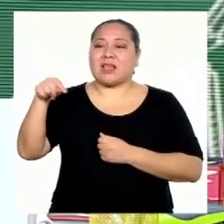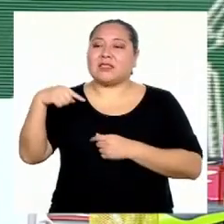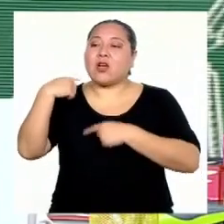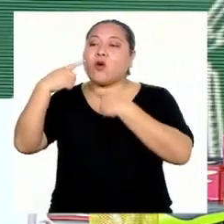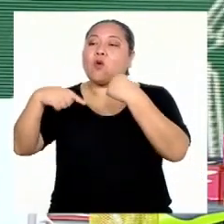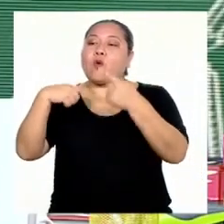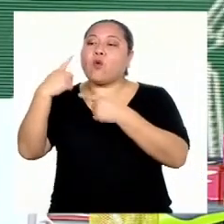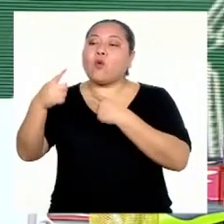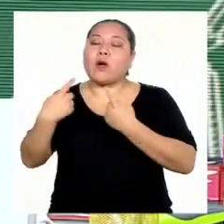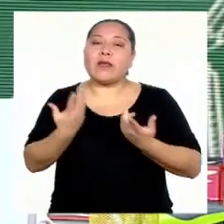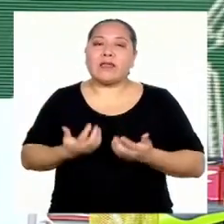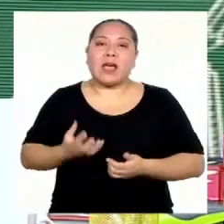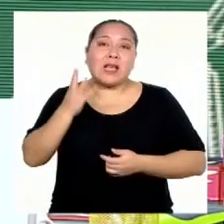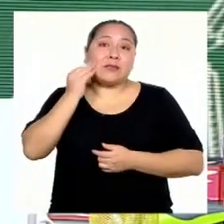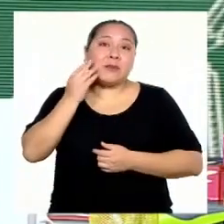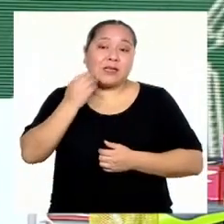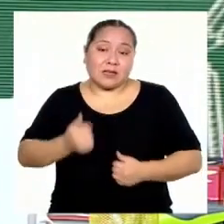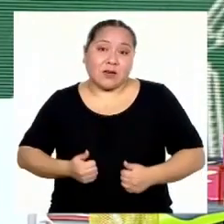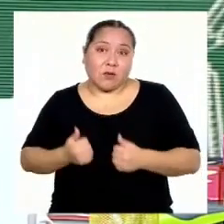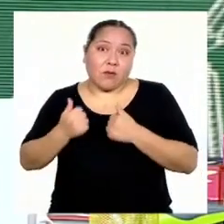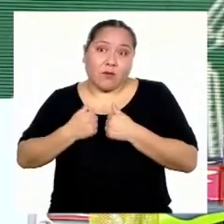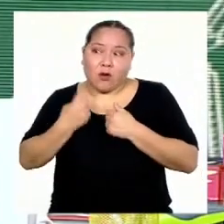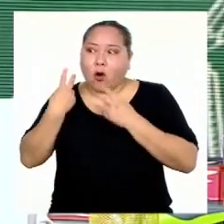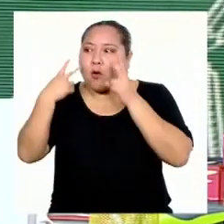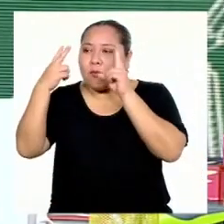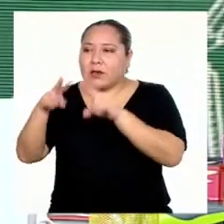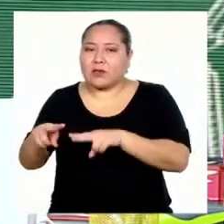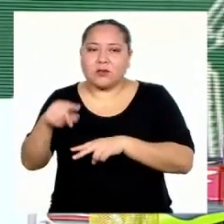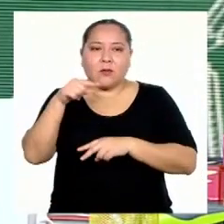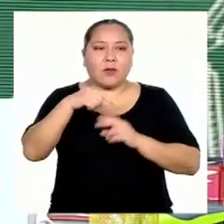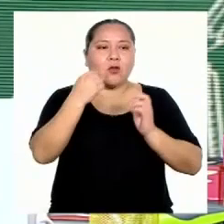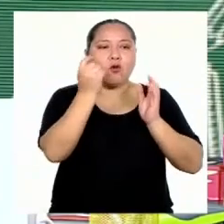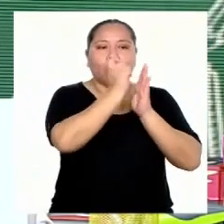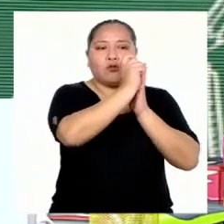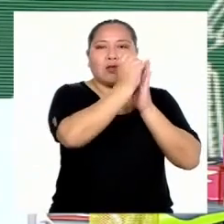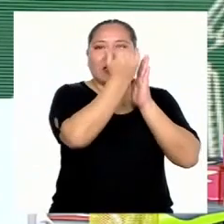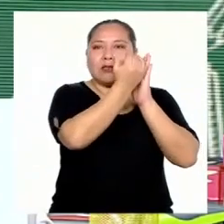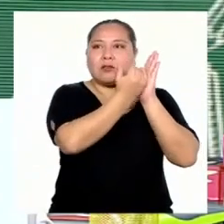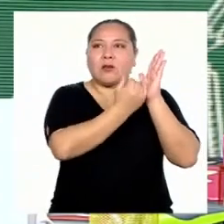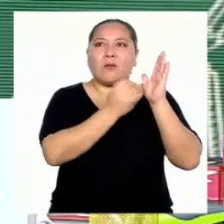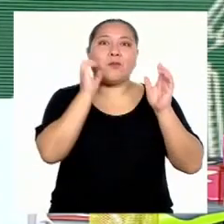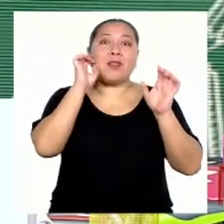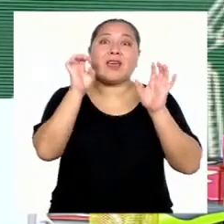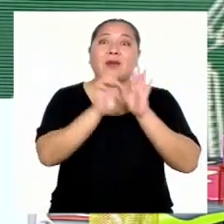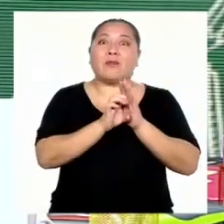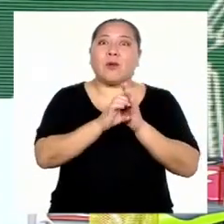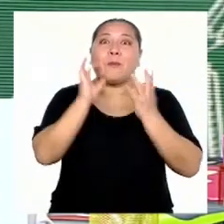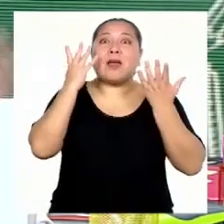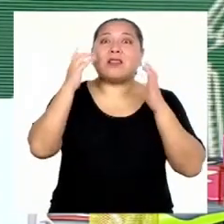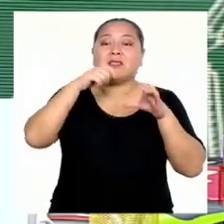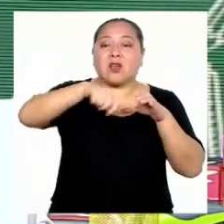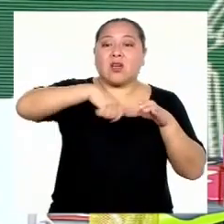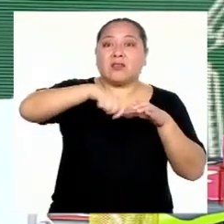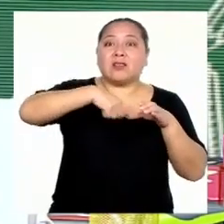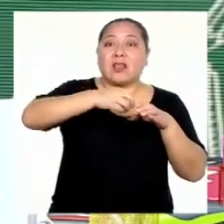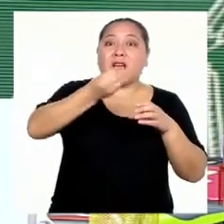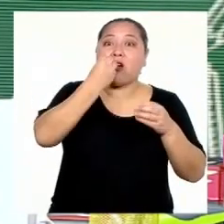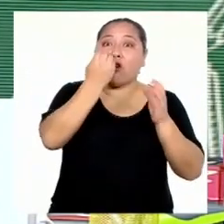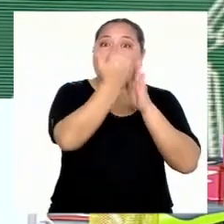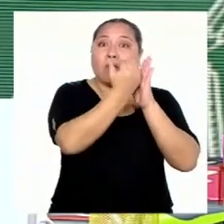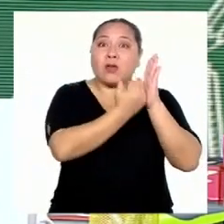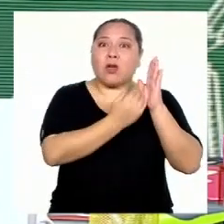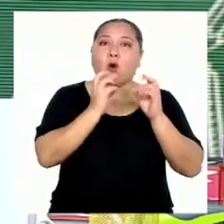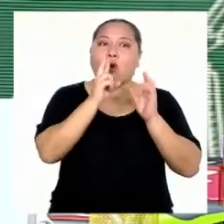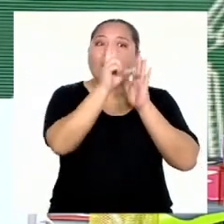o presenciado, mientras que un texto instructivo es como las recetas de cocina o como las reglas para jugar un